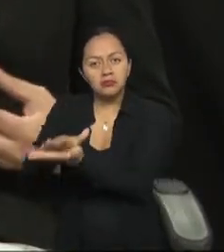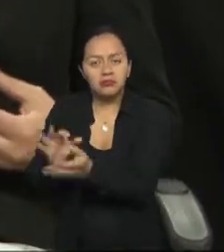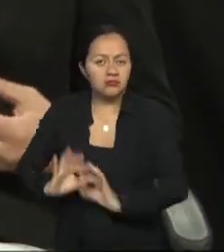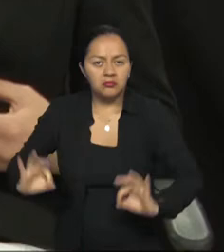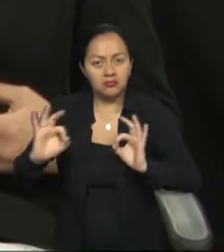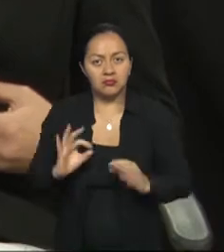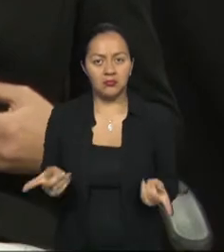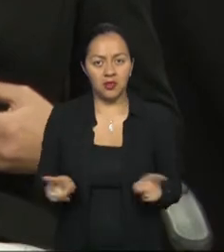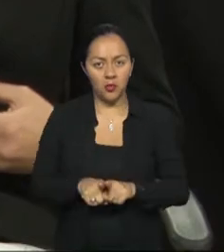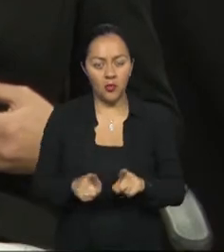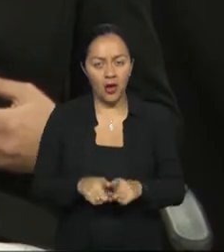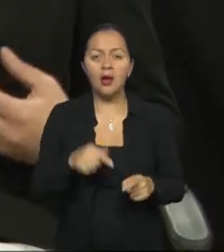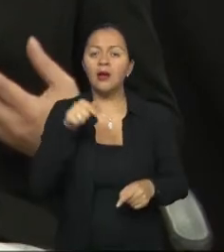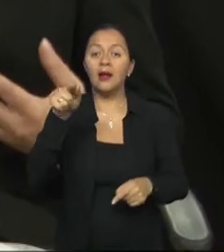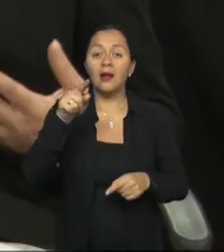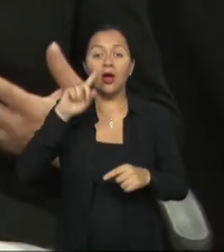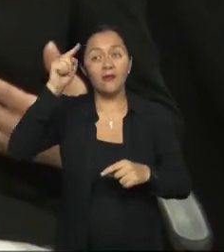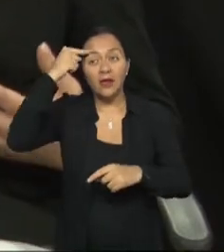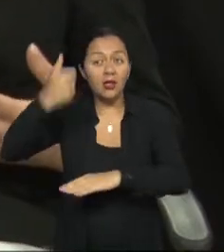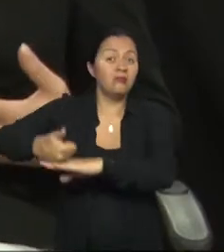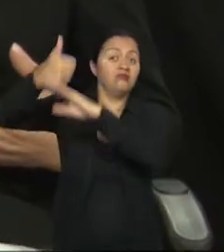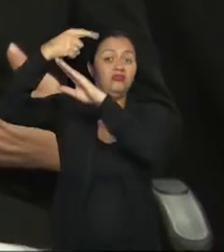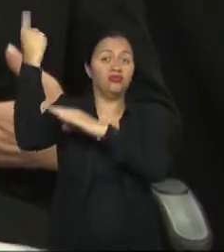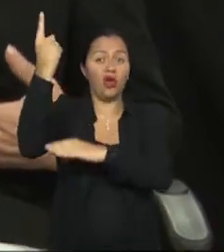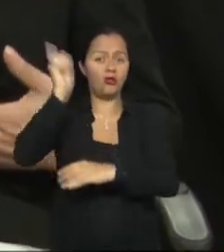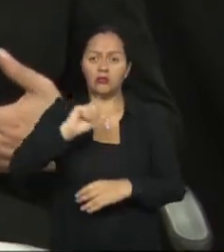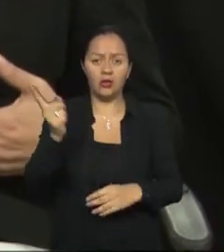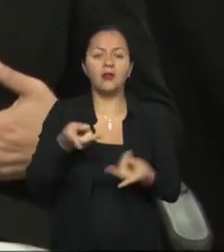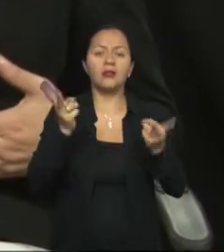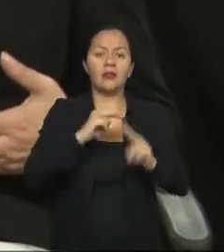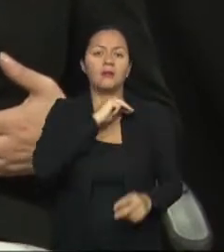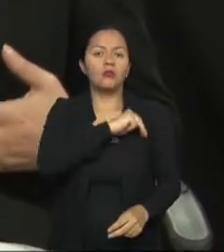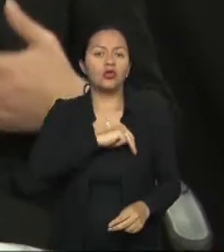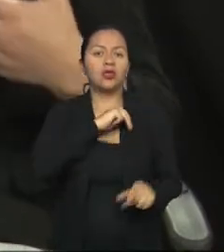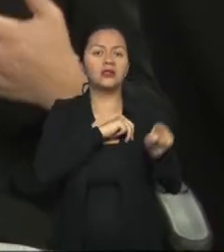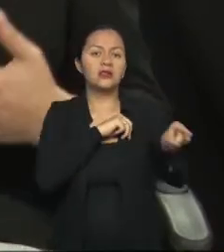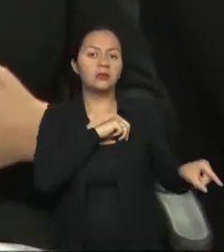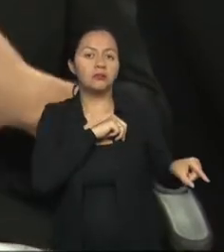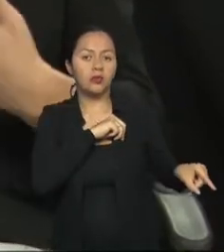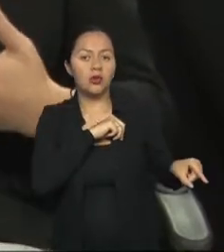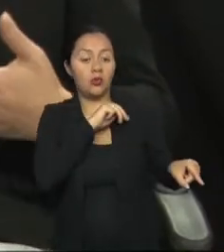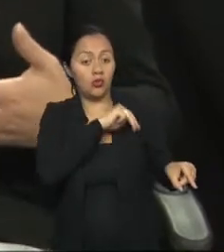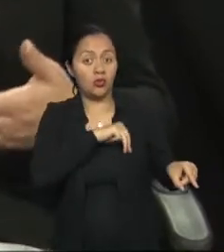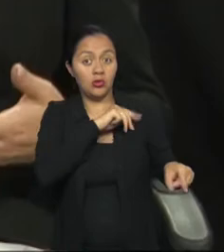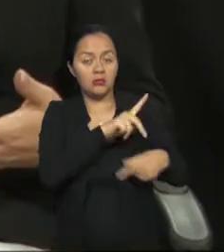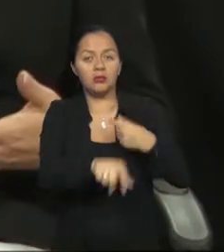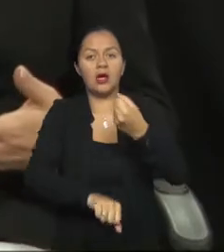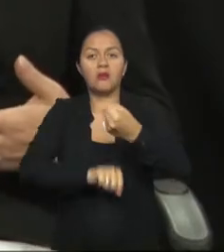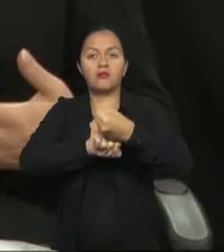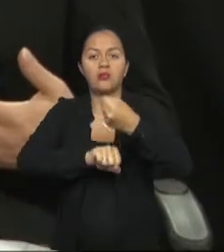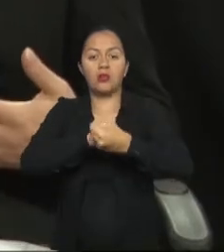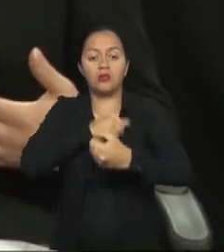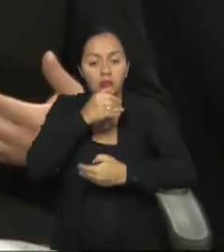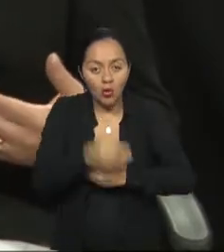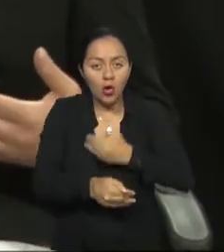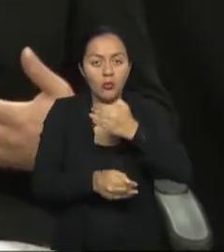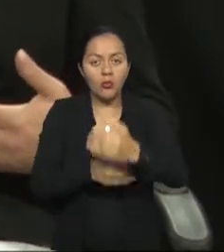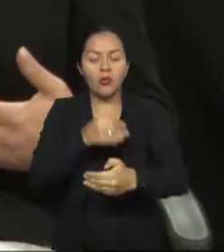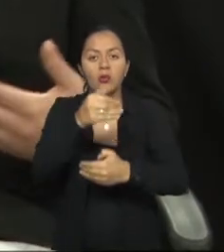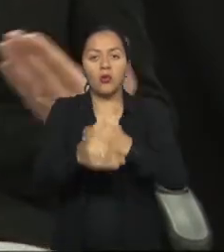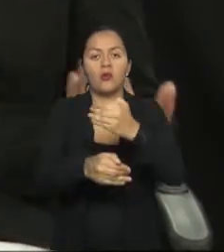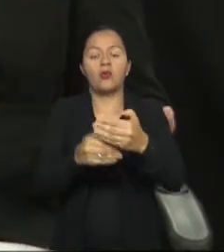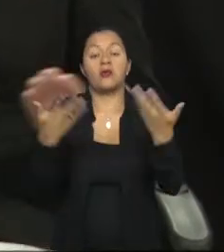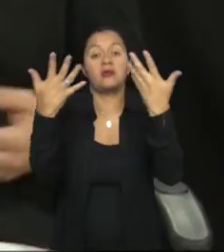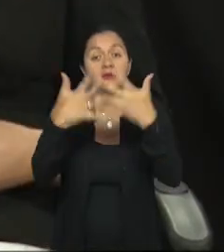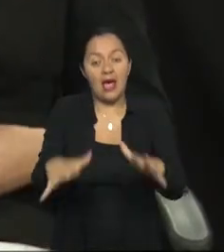locales es un gran apoyo, ya que ellos pueden dar sus primeros pasos acompañados y luego pues